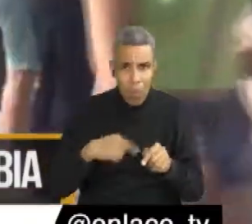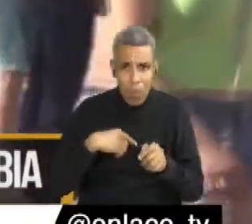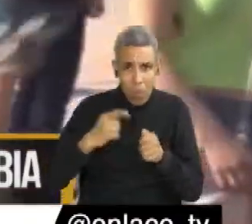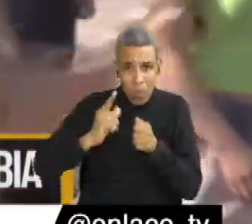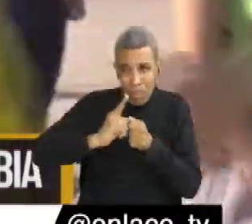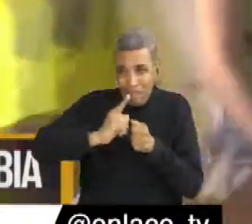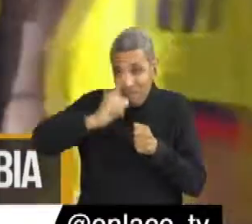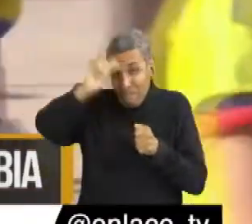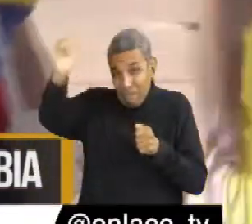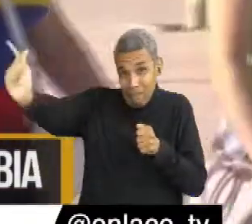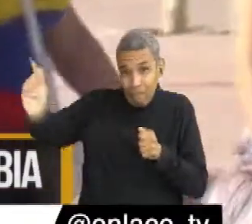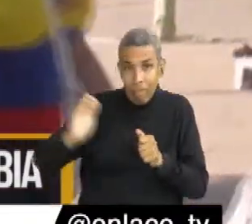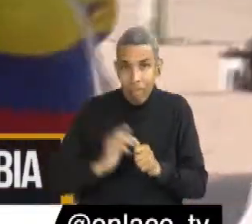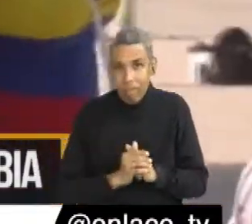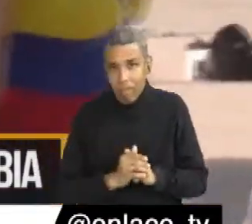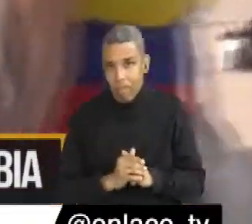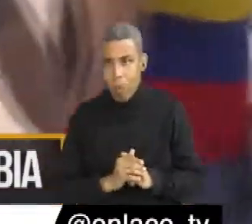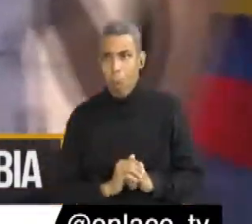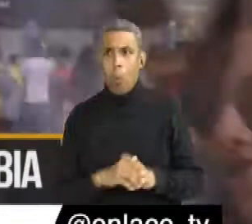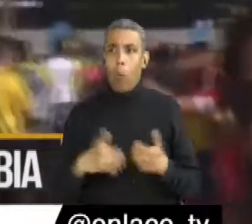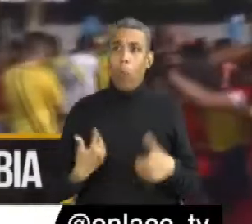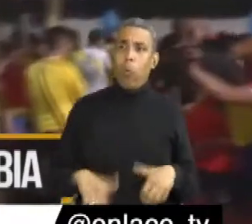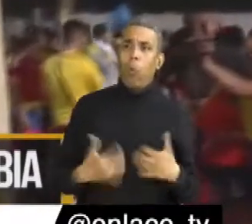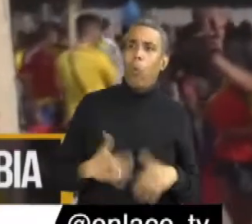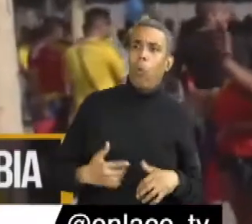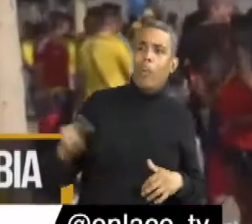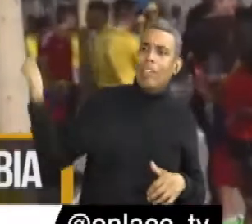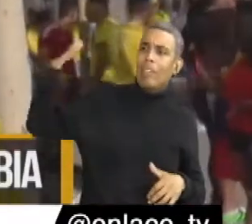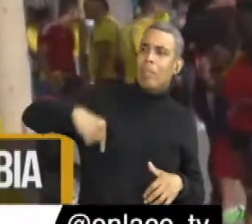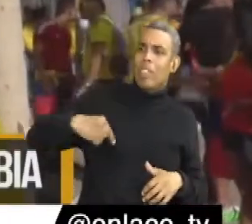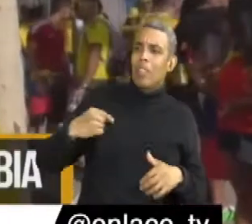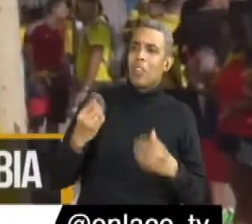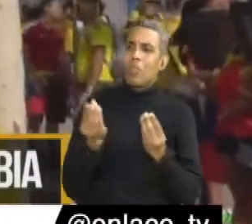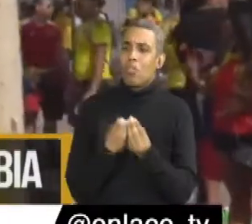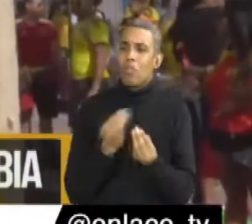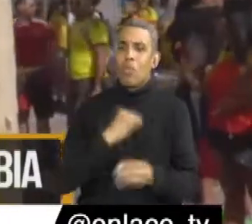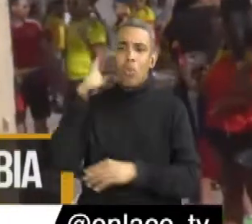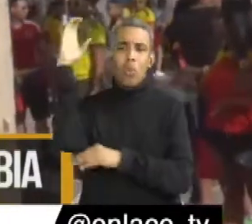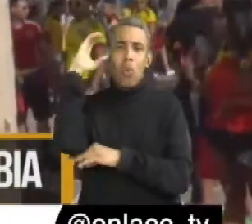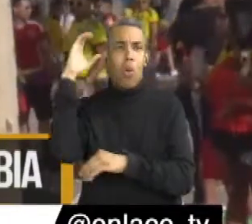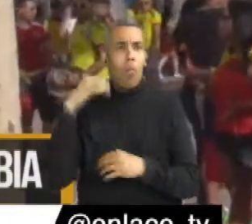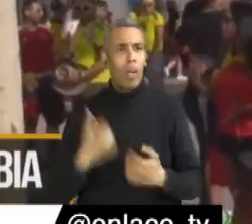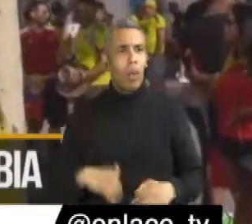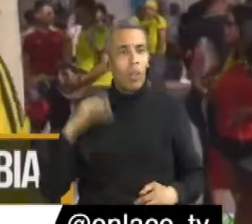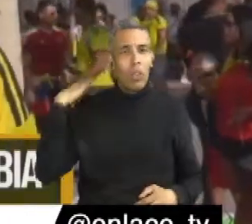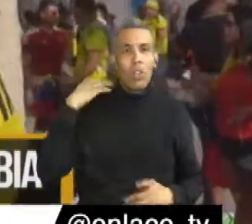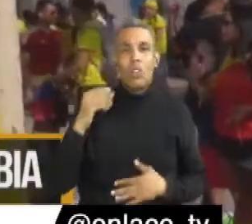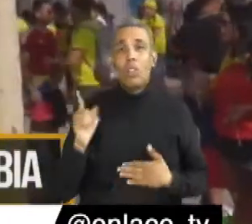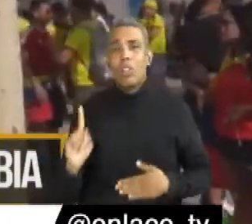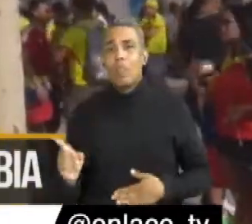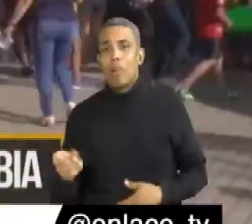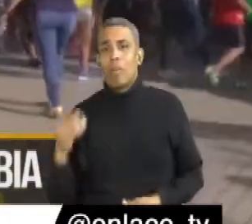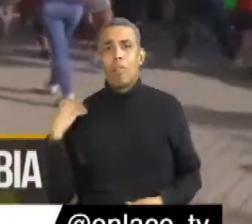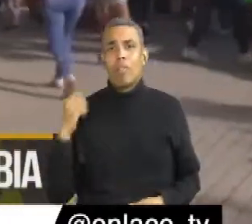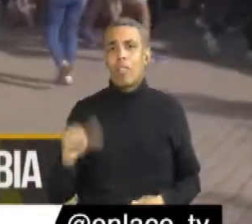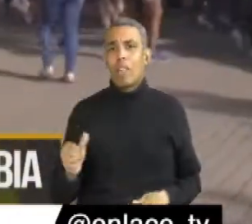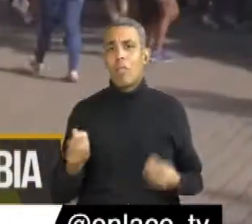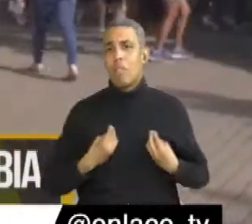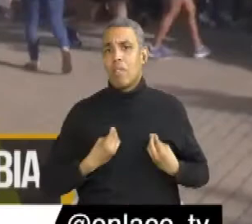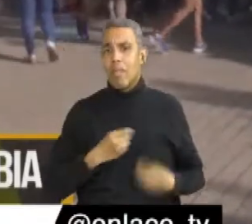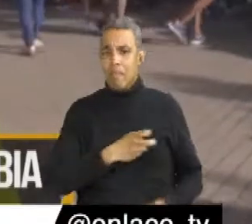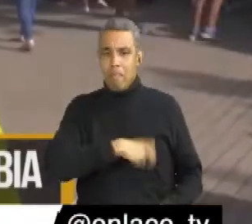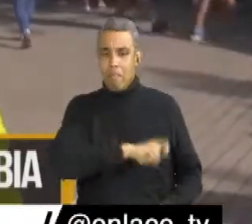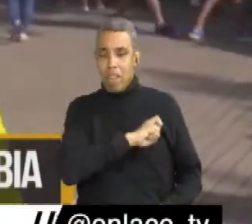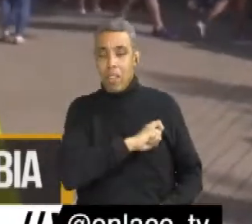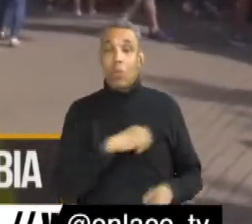la tricolor cerca fue una gran emoción. Una emoción ver jugar a James, a Falcao aquí donde uno vive. Es